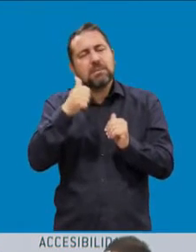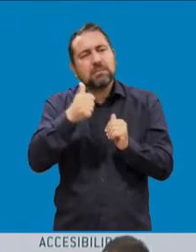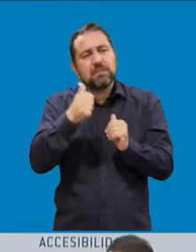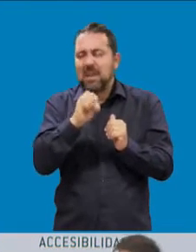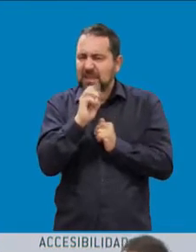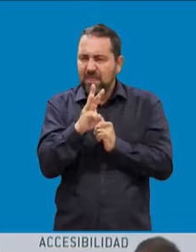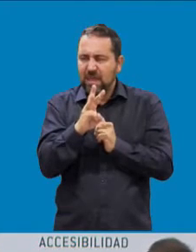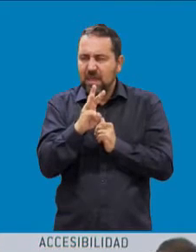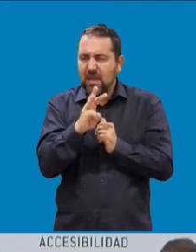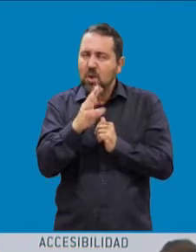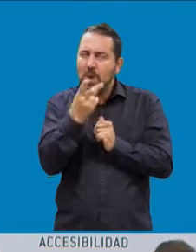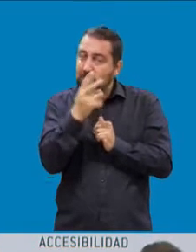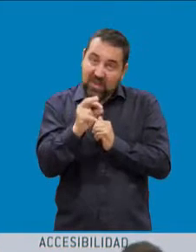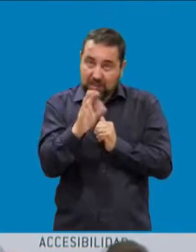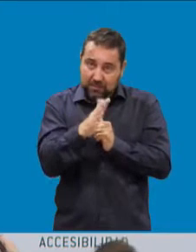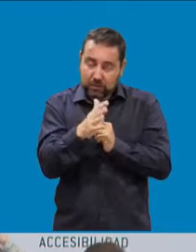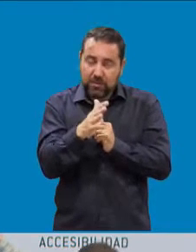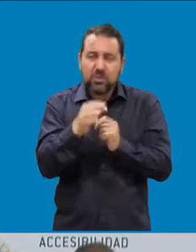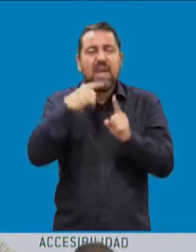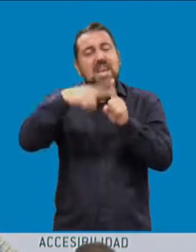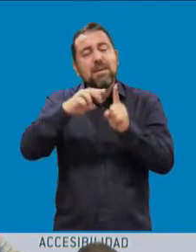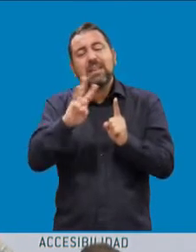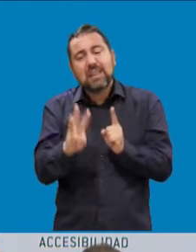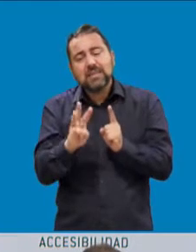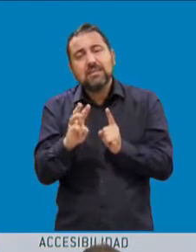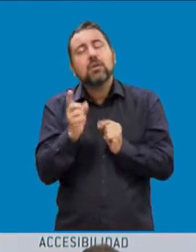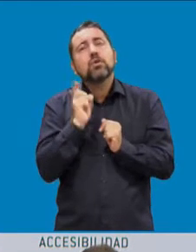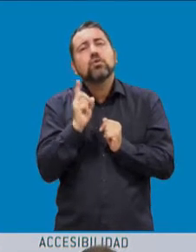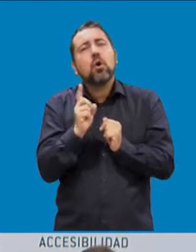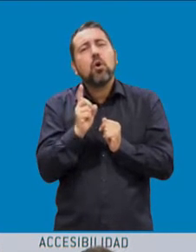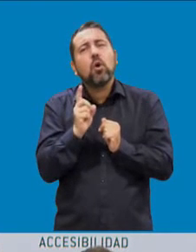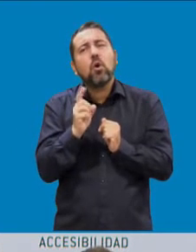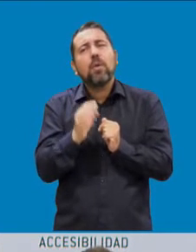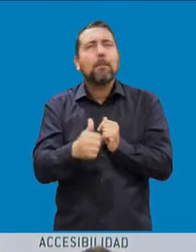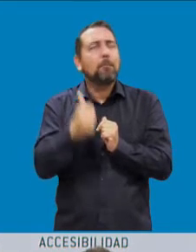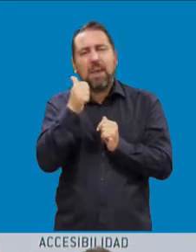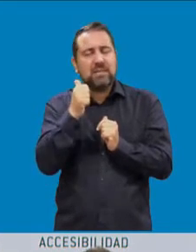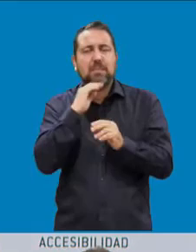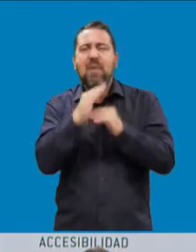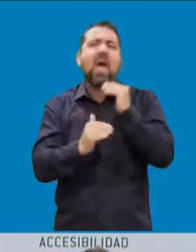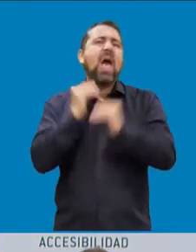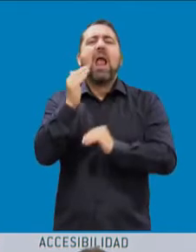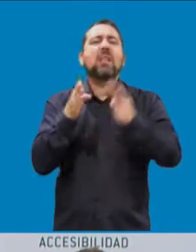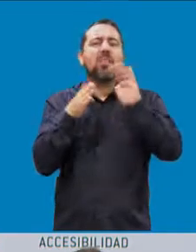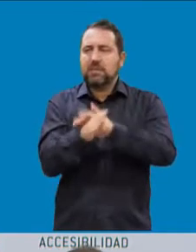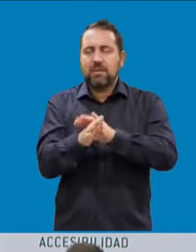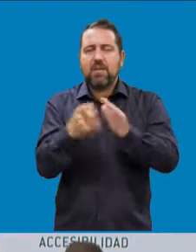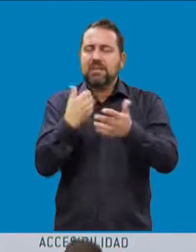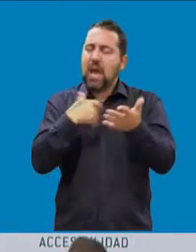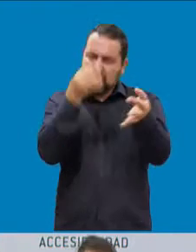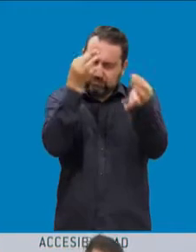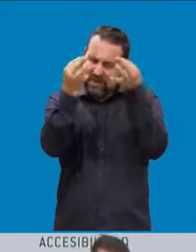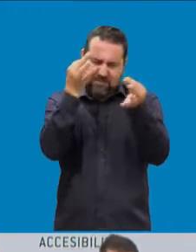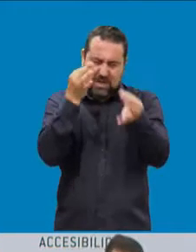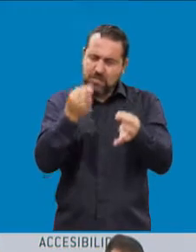también, y más, 13, unas 20, y de nivel 3 quedaron solo las de